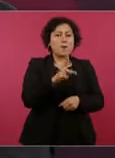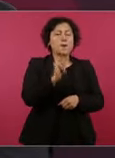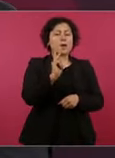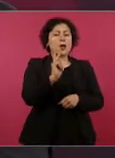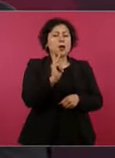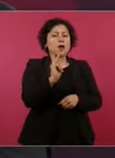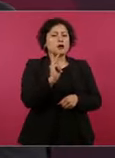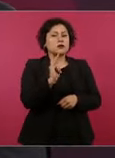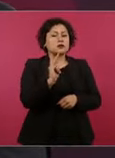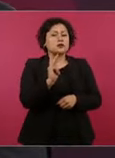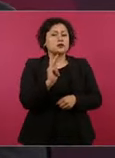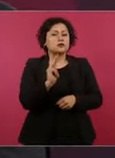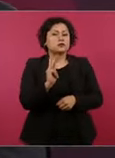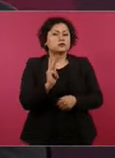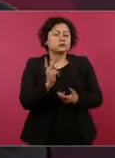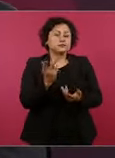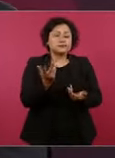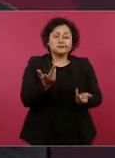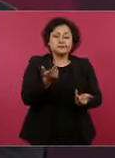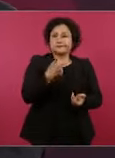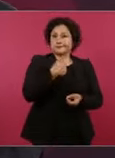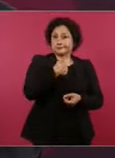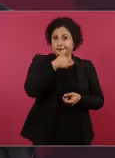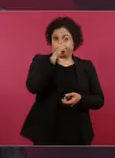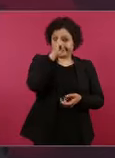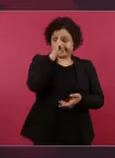no creo que